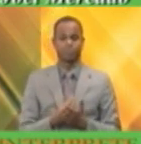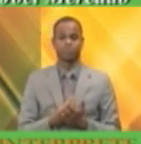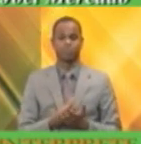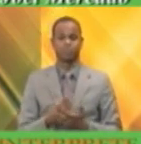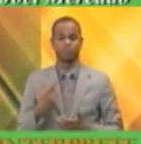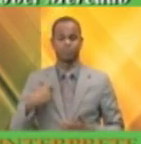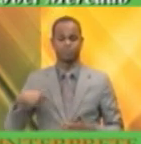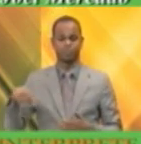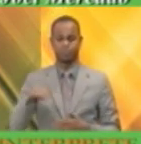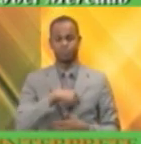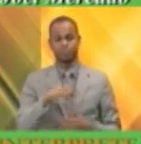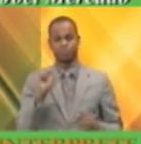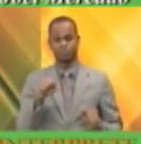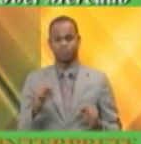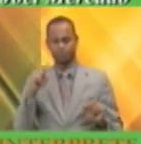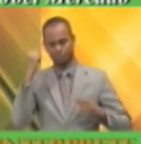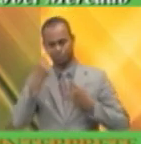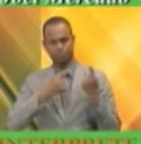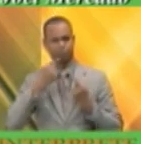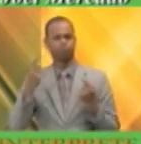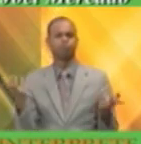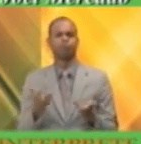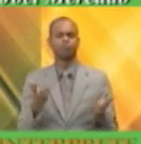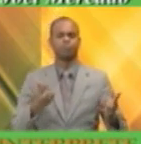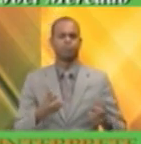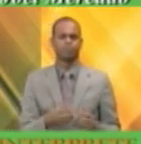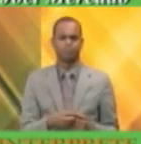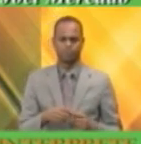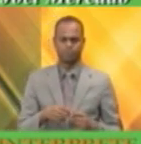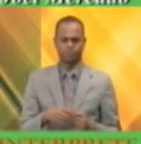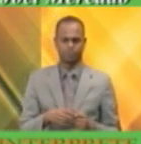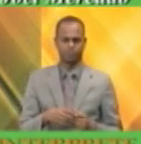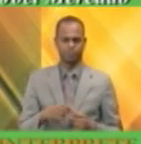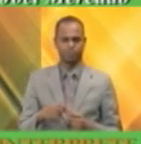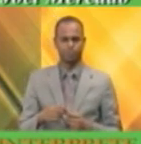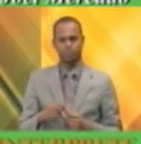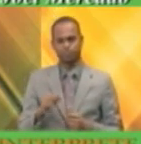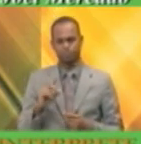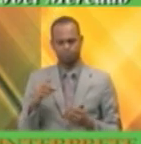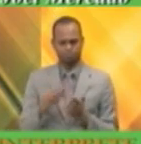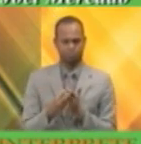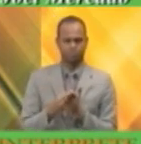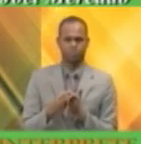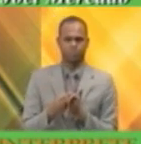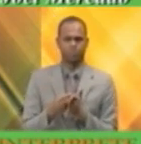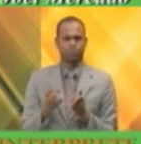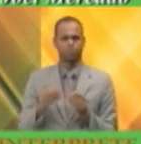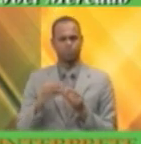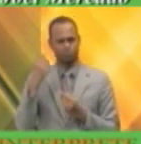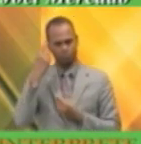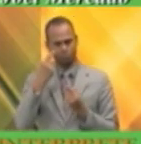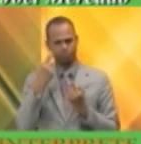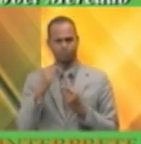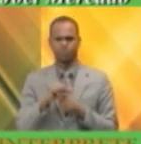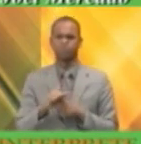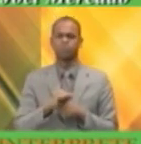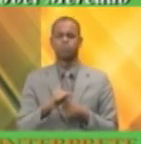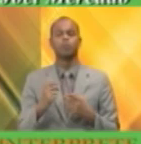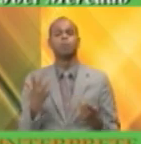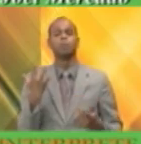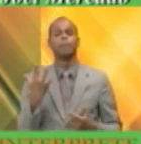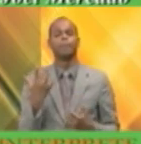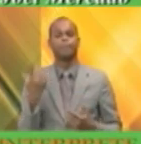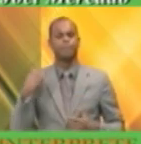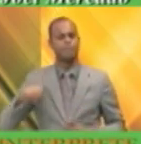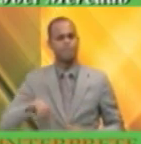Nosotros manejamos más el criterio que es recurso, ¿entiendes? Precisamente, ¿por qué? Porque